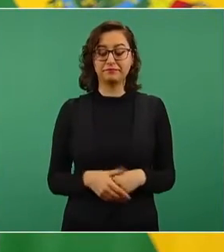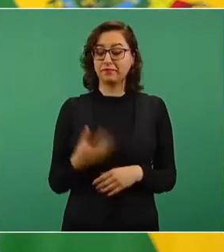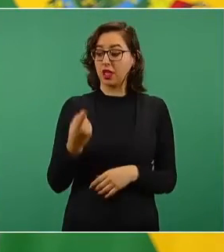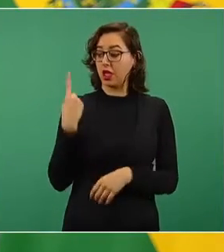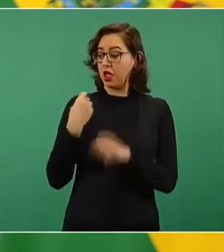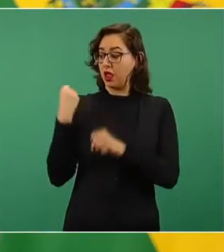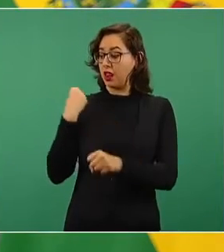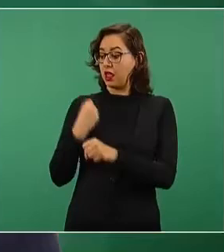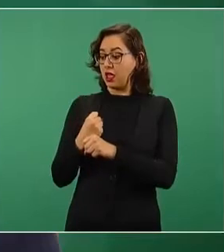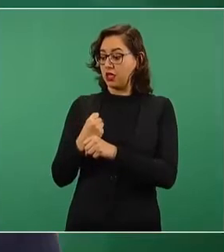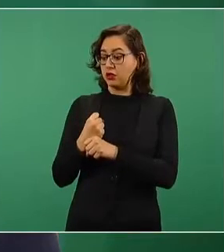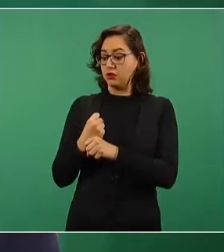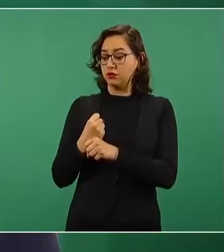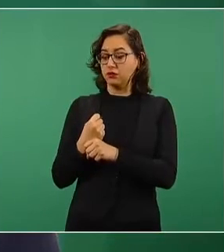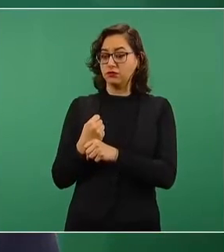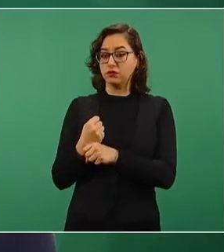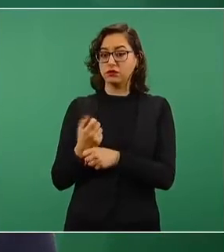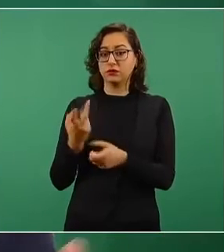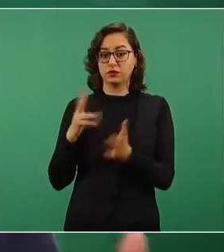tratando